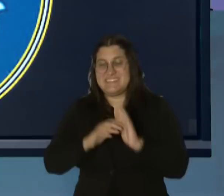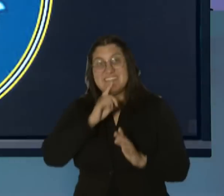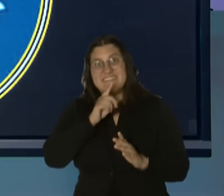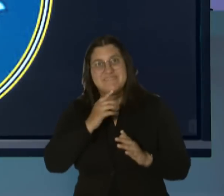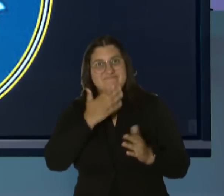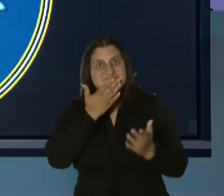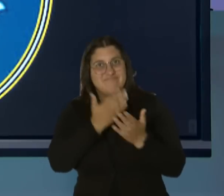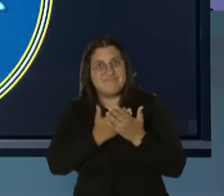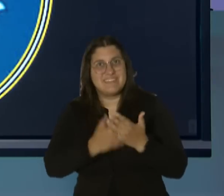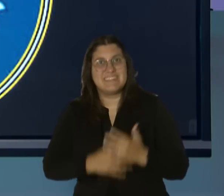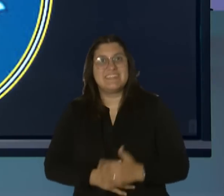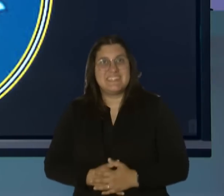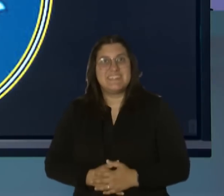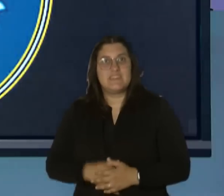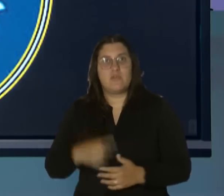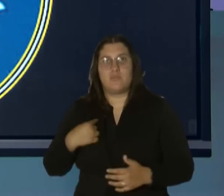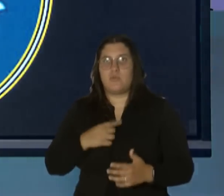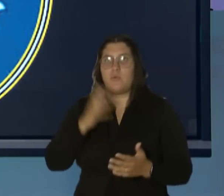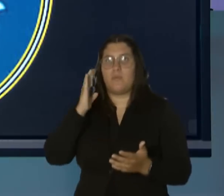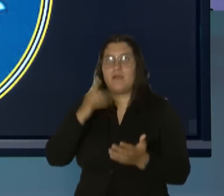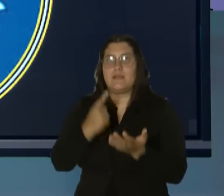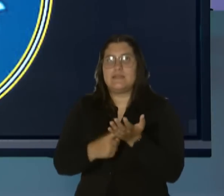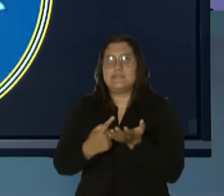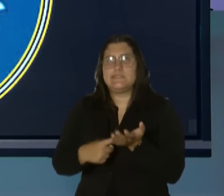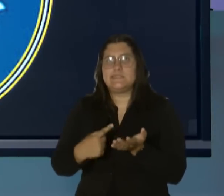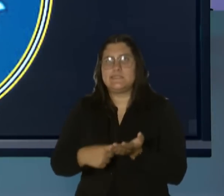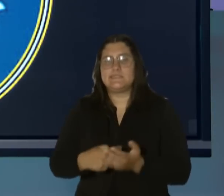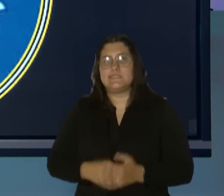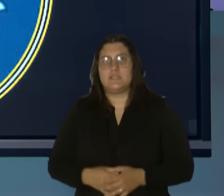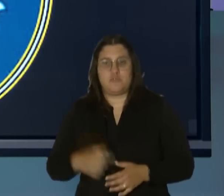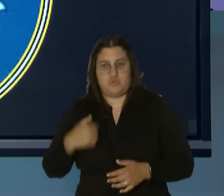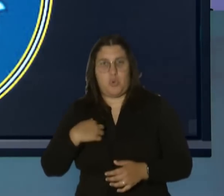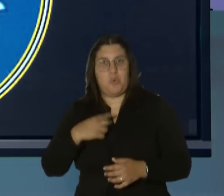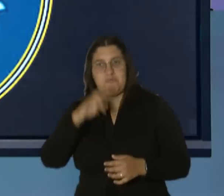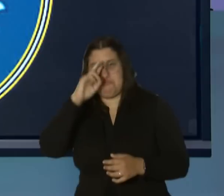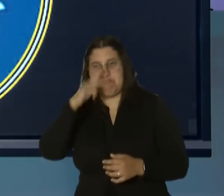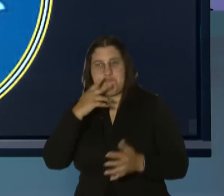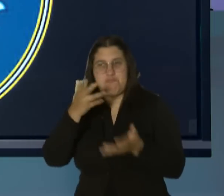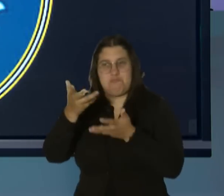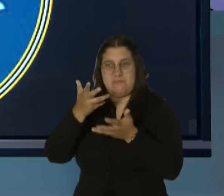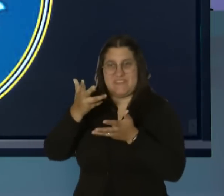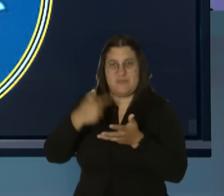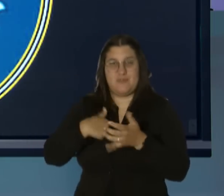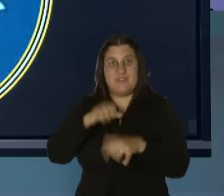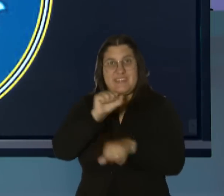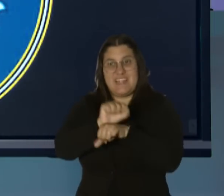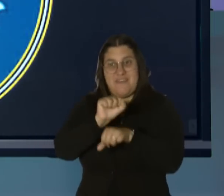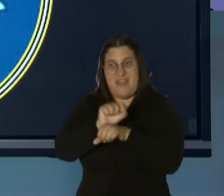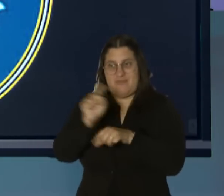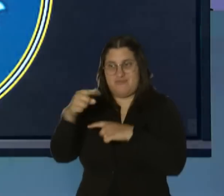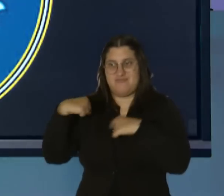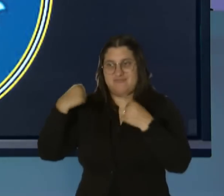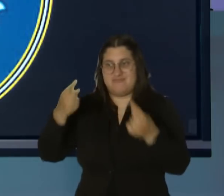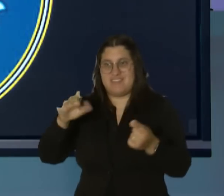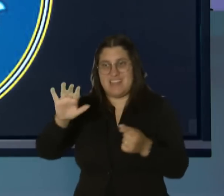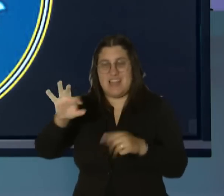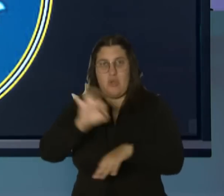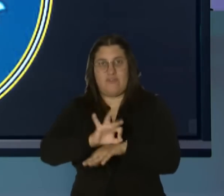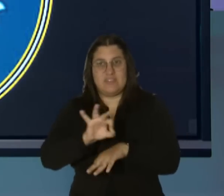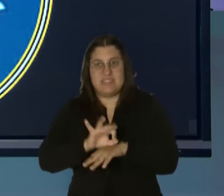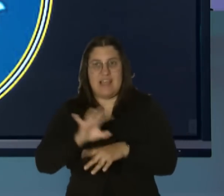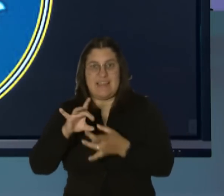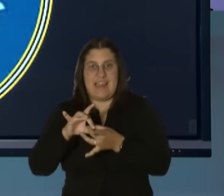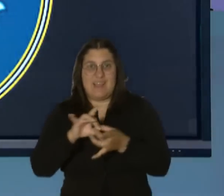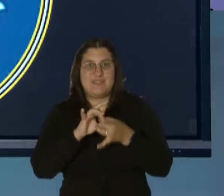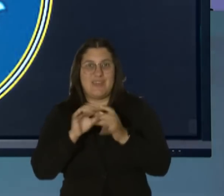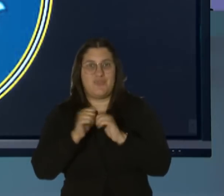a estar hablando de, y lo conozco bien, estuve por un tiempo elaborando, tuve el privilegio de elaborar con ustedes en la oficina de Relaciones con